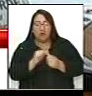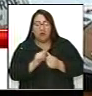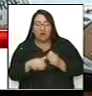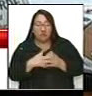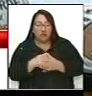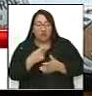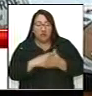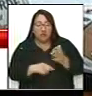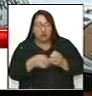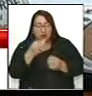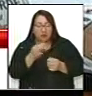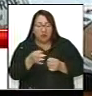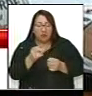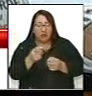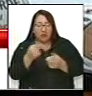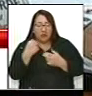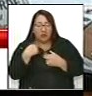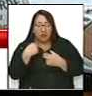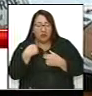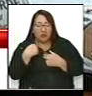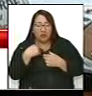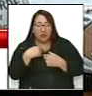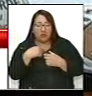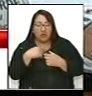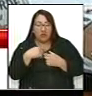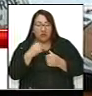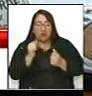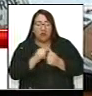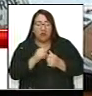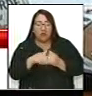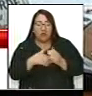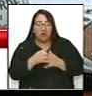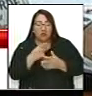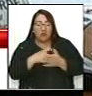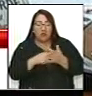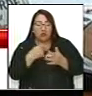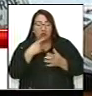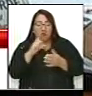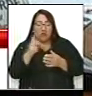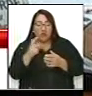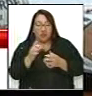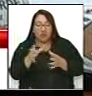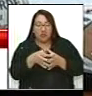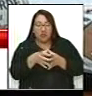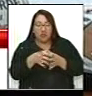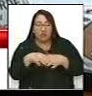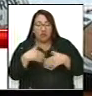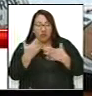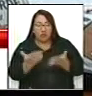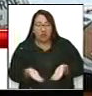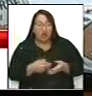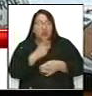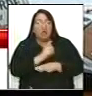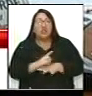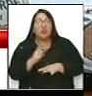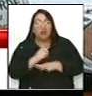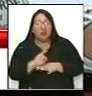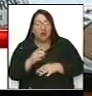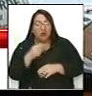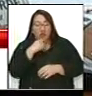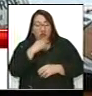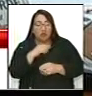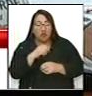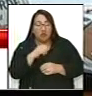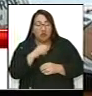que el encargado de lo que es liderazgo pueda desarrollar, tanto en